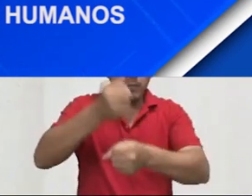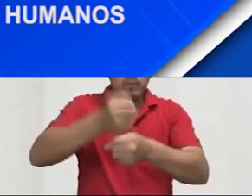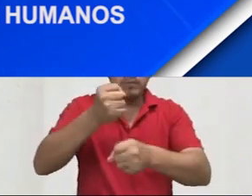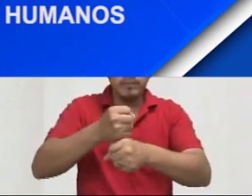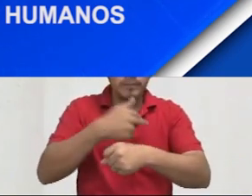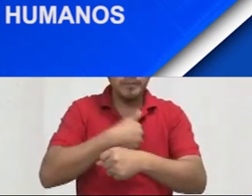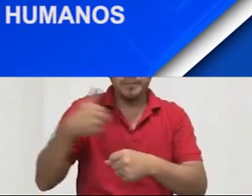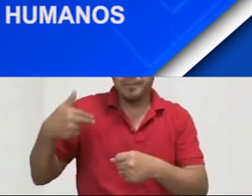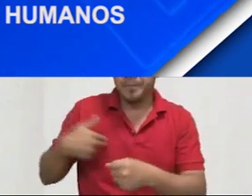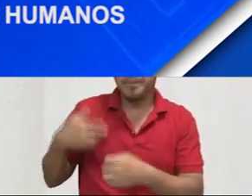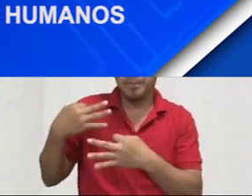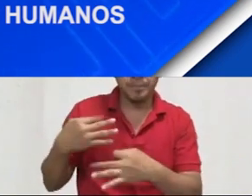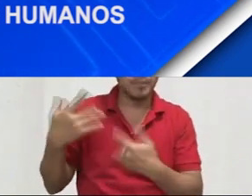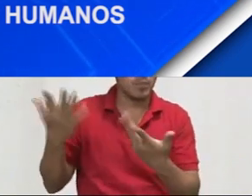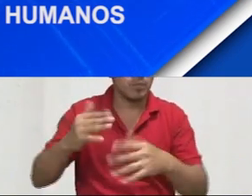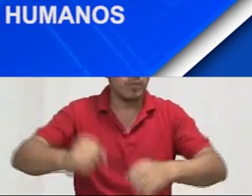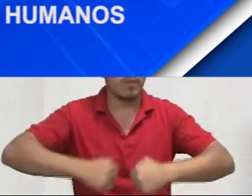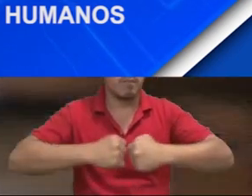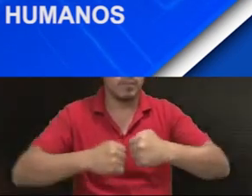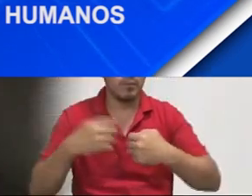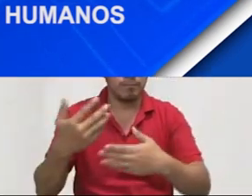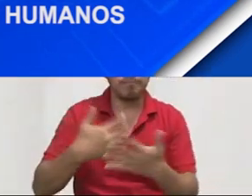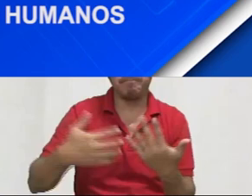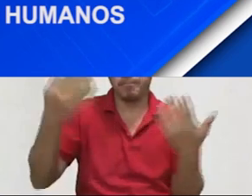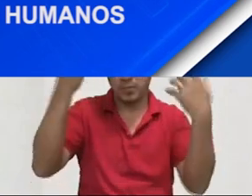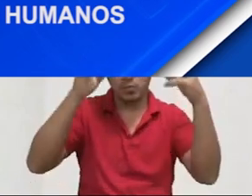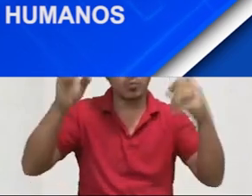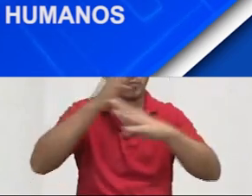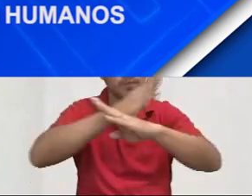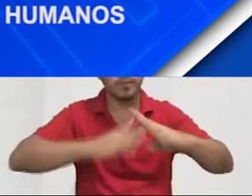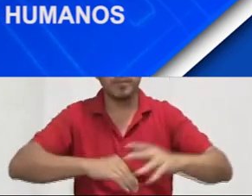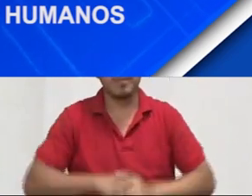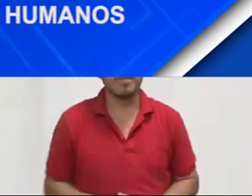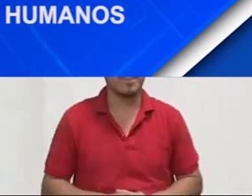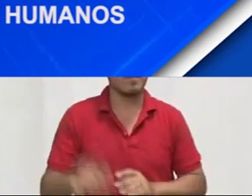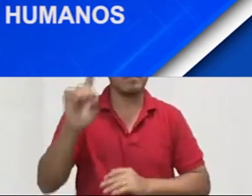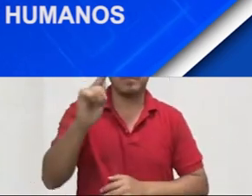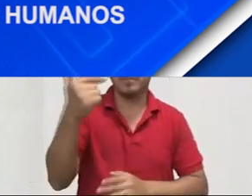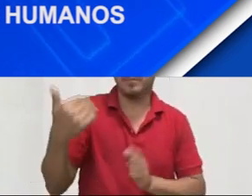ha desarrollado en función del fortalecimiento de la cultura de paz; y